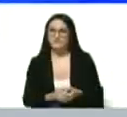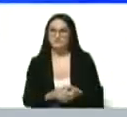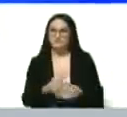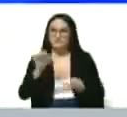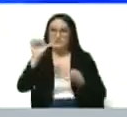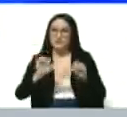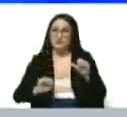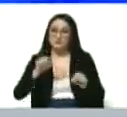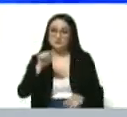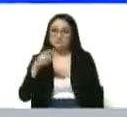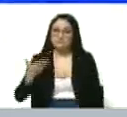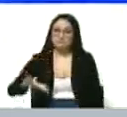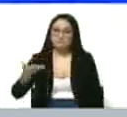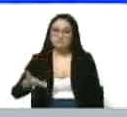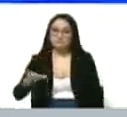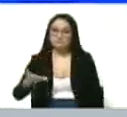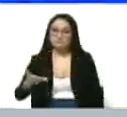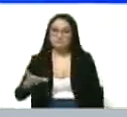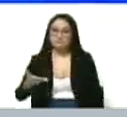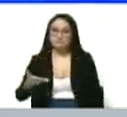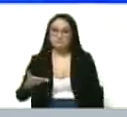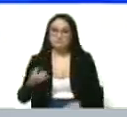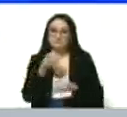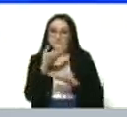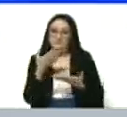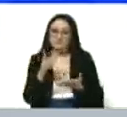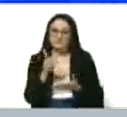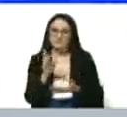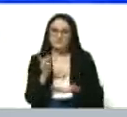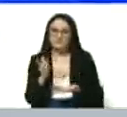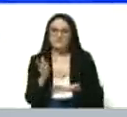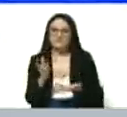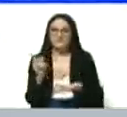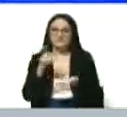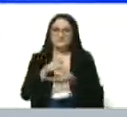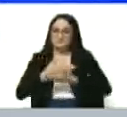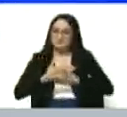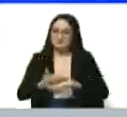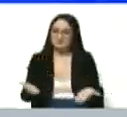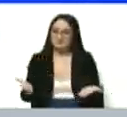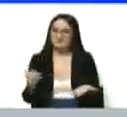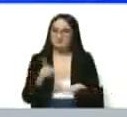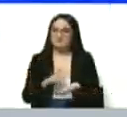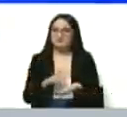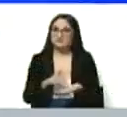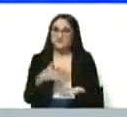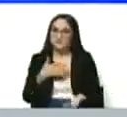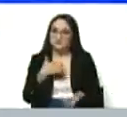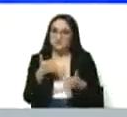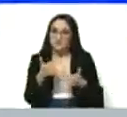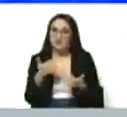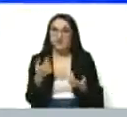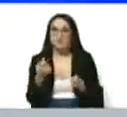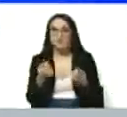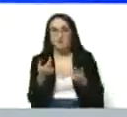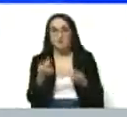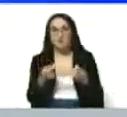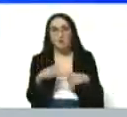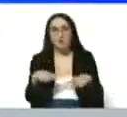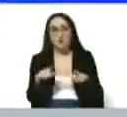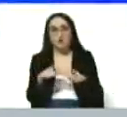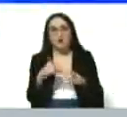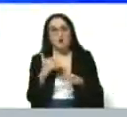palabras y su maravillosa hospitalidad. Hay muy pocos lugares en este planeta